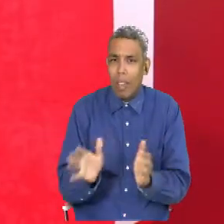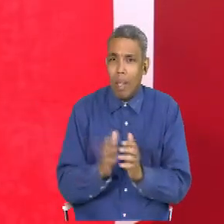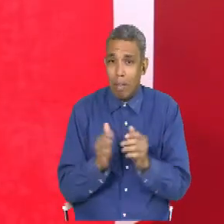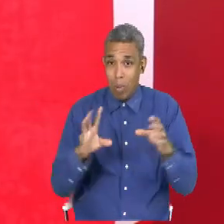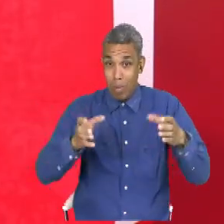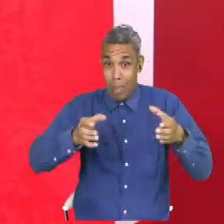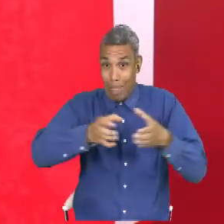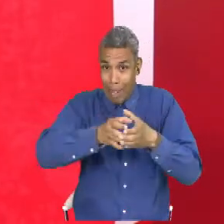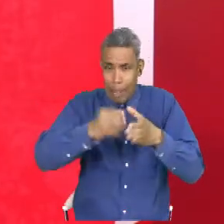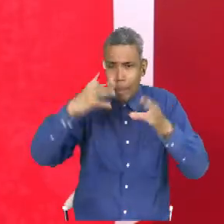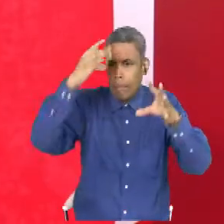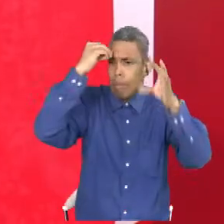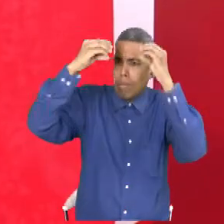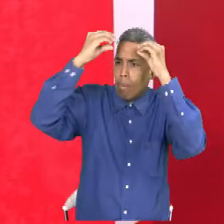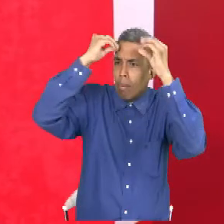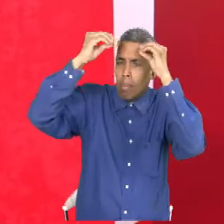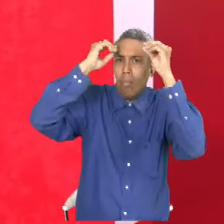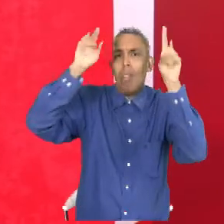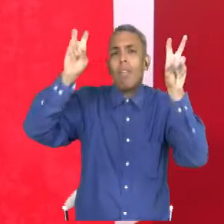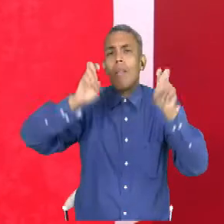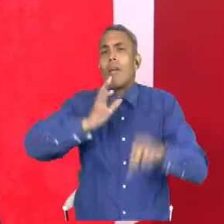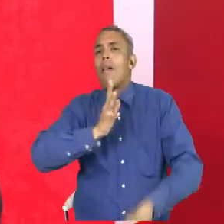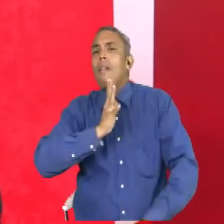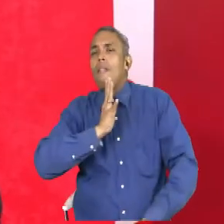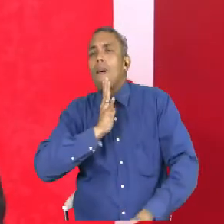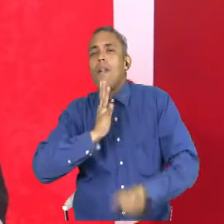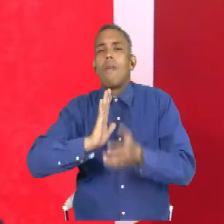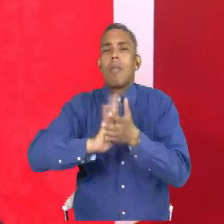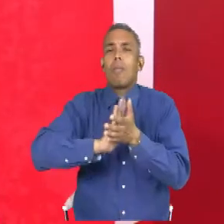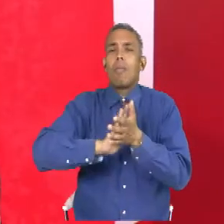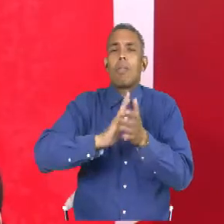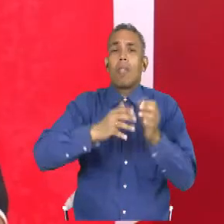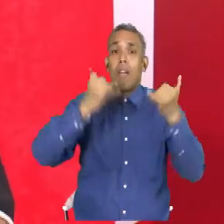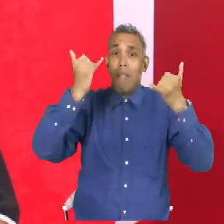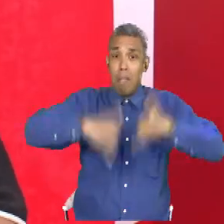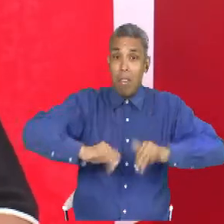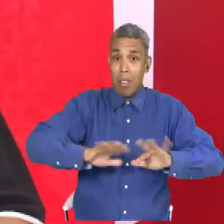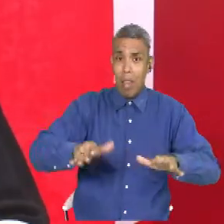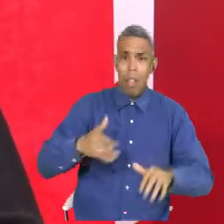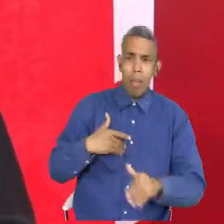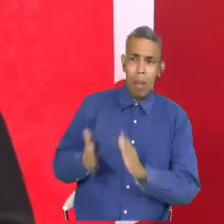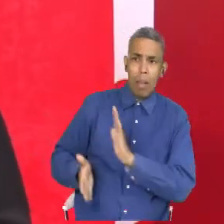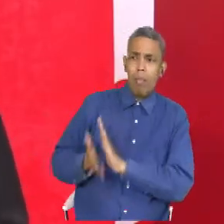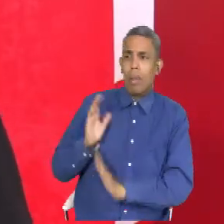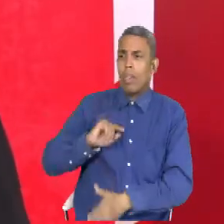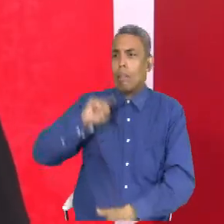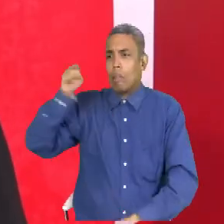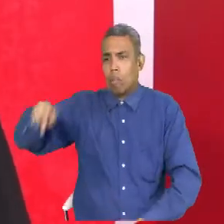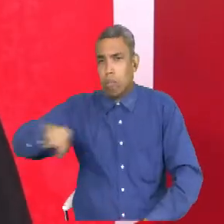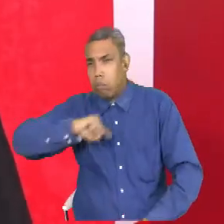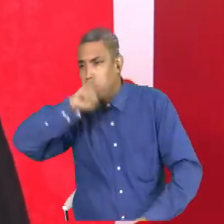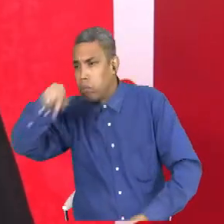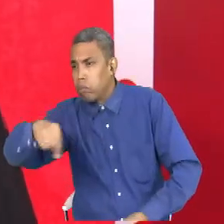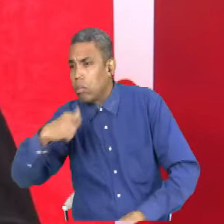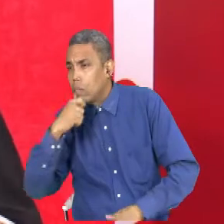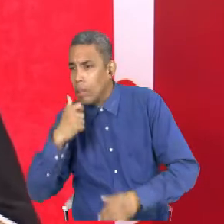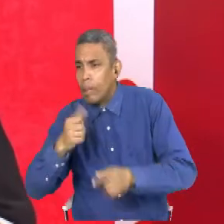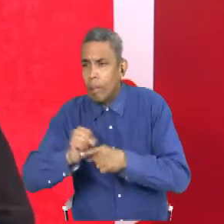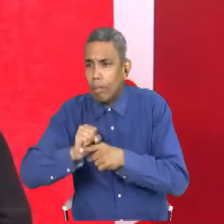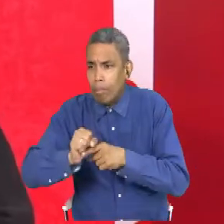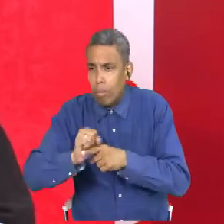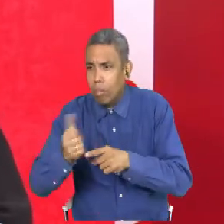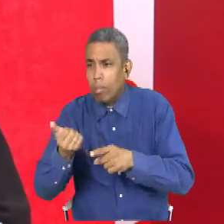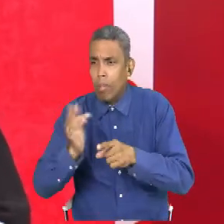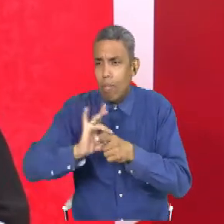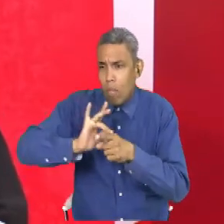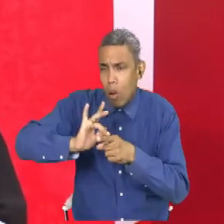sí, esto es lo mío o no es lo mío. ¿Les ha pasado de pronto que alguno ha dicho, no, definitivamente yo como que me equivoqué, yo no quería estar aquí? ¿O